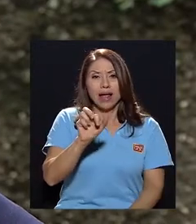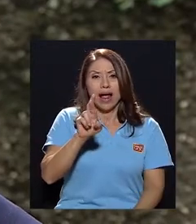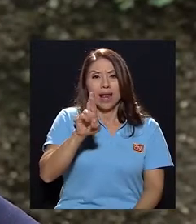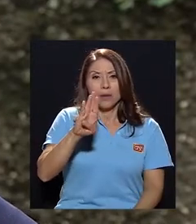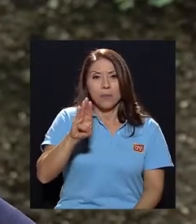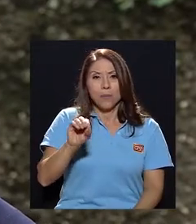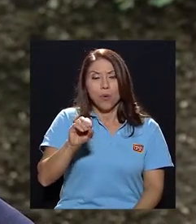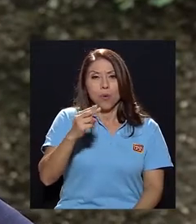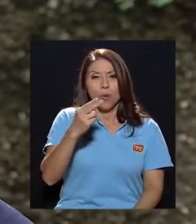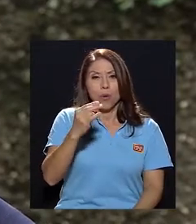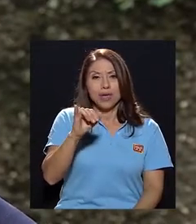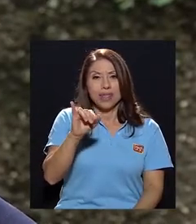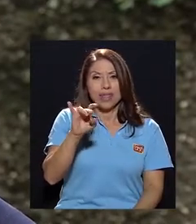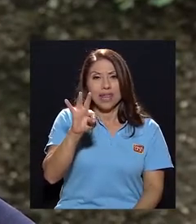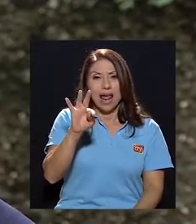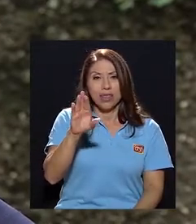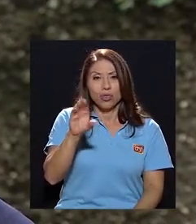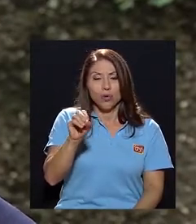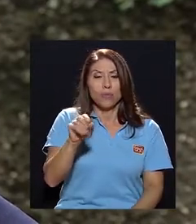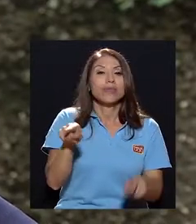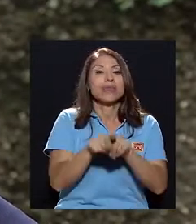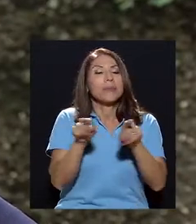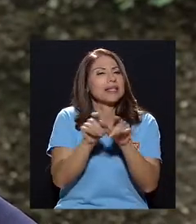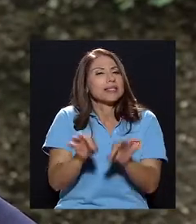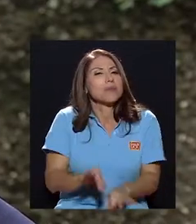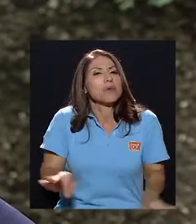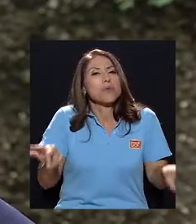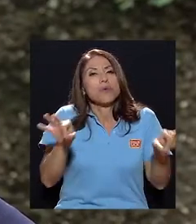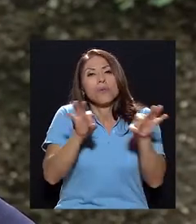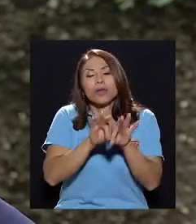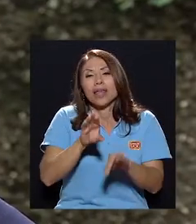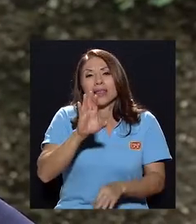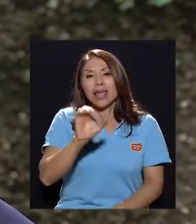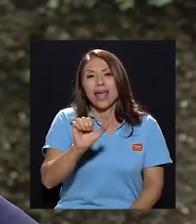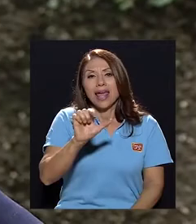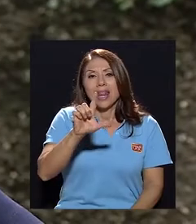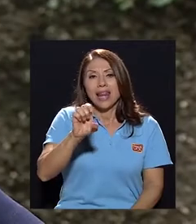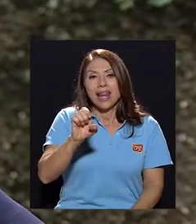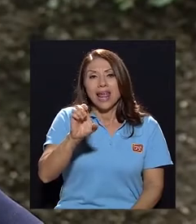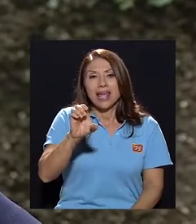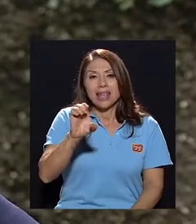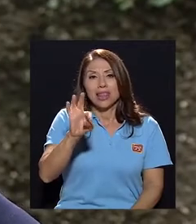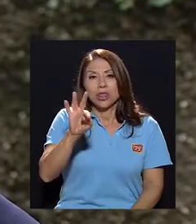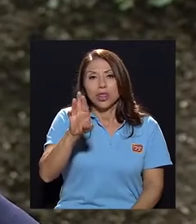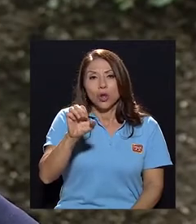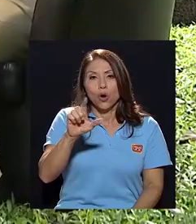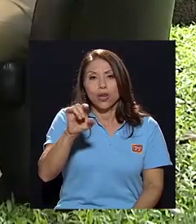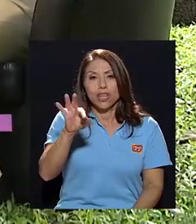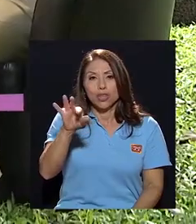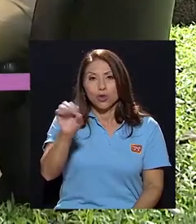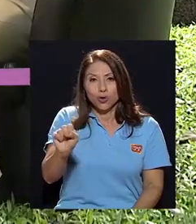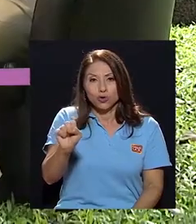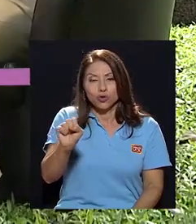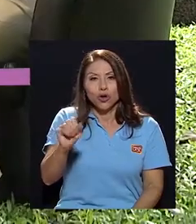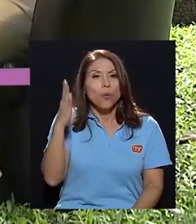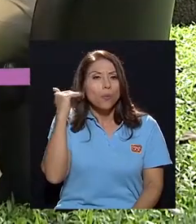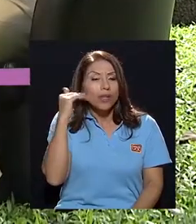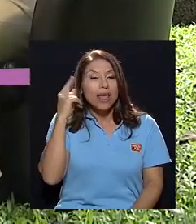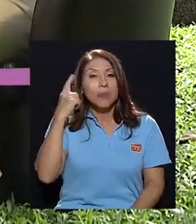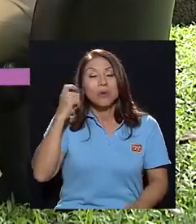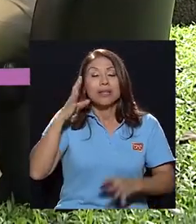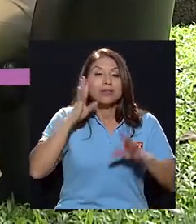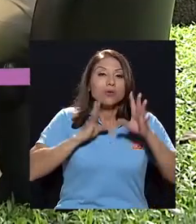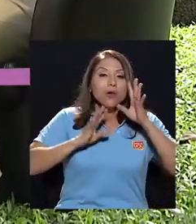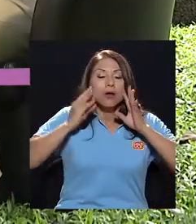consumir electrolitos. Digamos, los electrolitos se pierden en el sudor y el que más se pierde es el sodio. Por eso es que es el